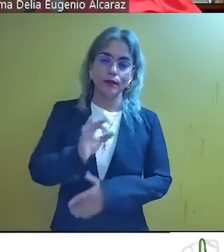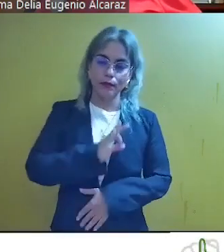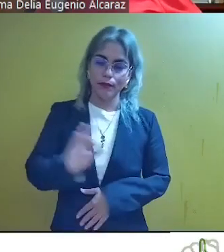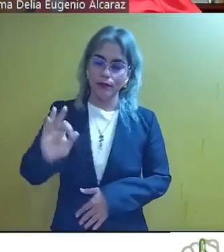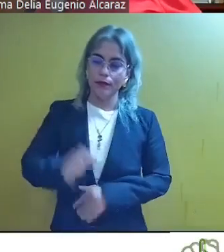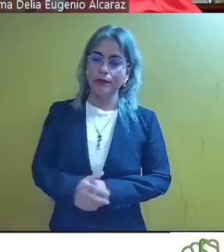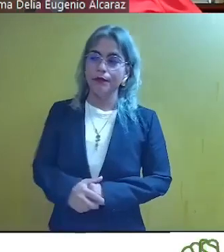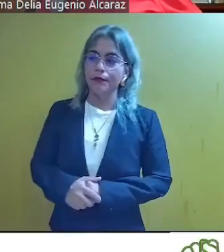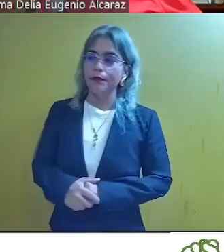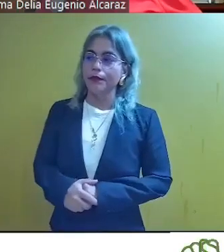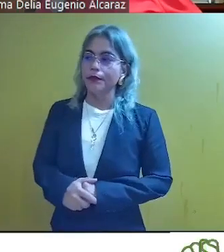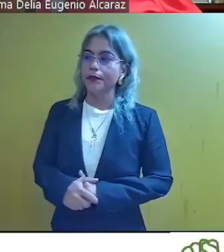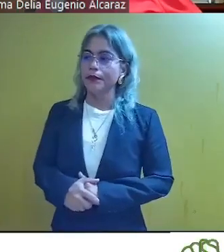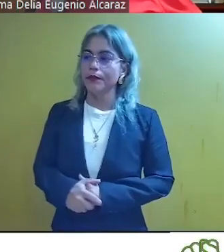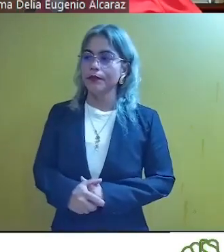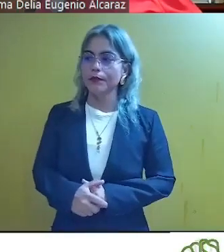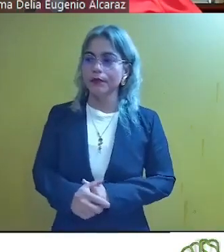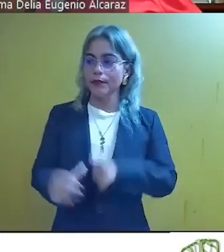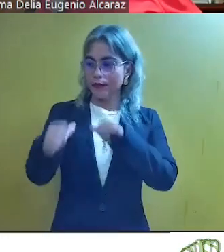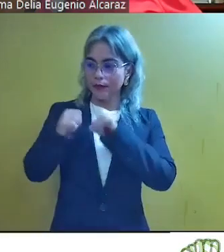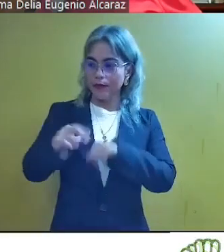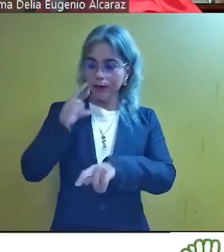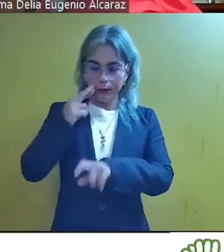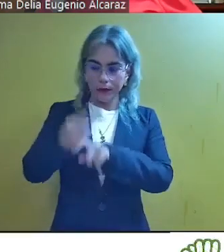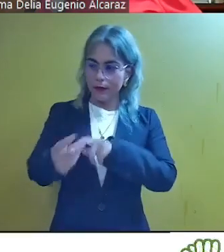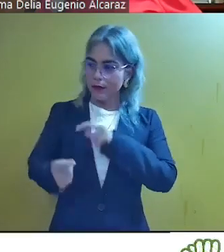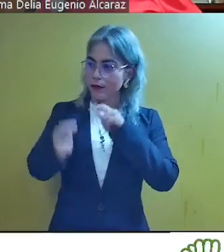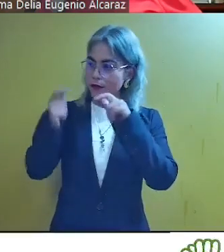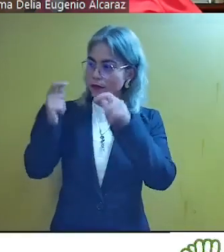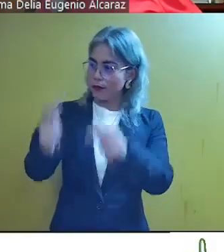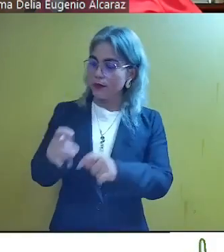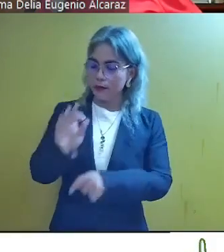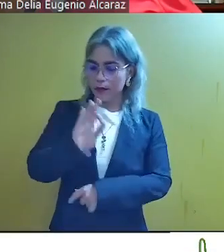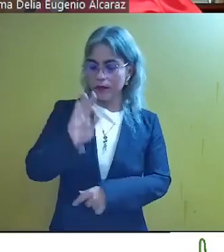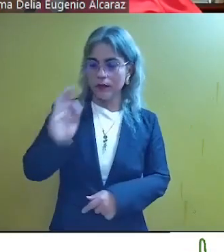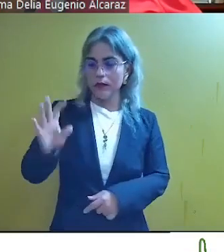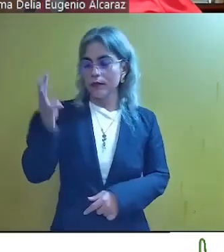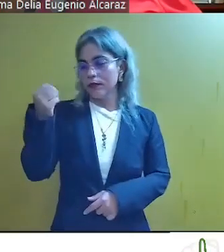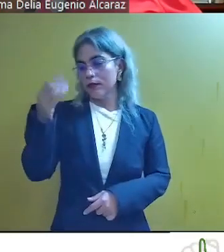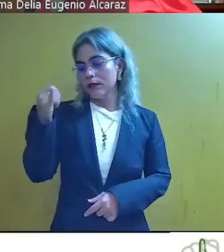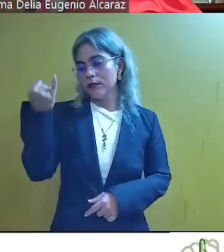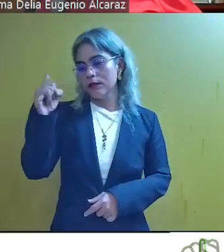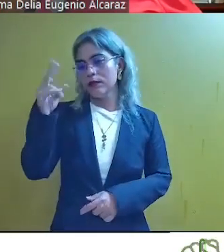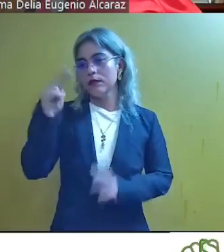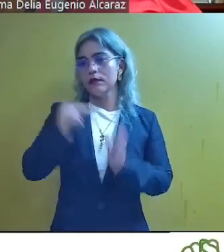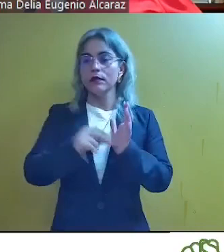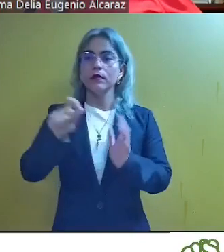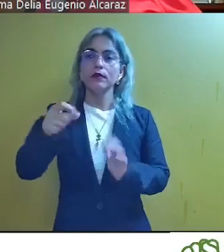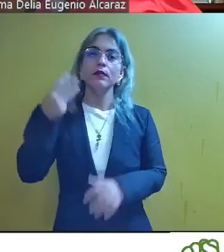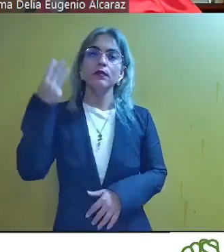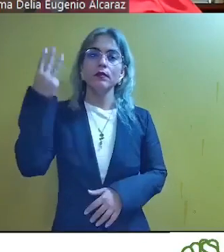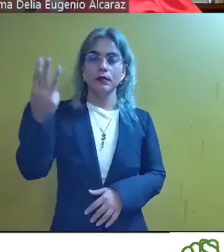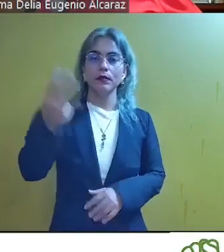Por lo tanto, no obstante que la autoridad responsable, mediante resolución de fecha 9 de junio de 2023,